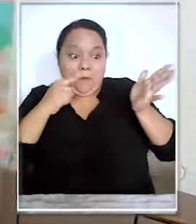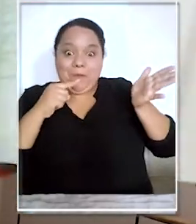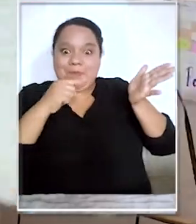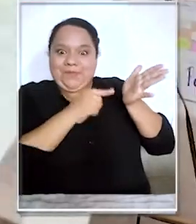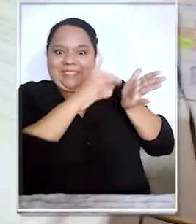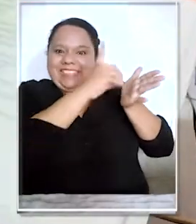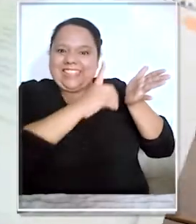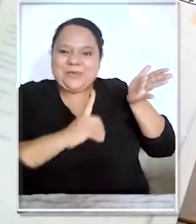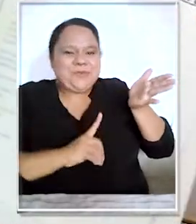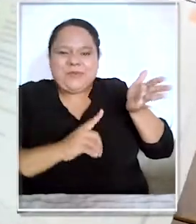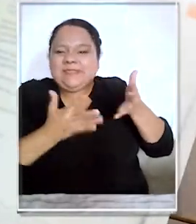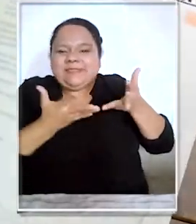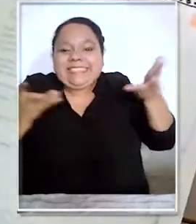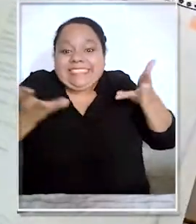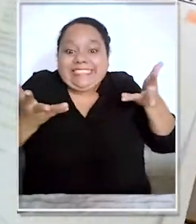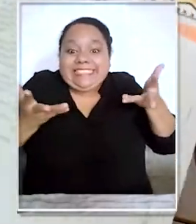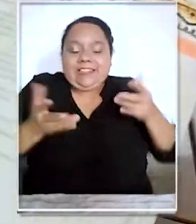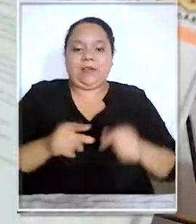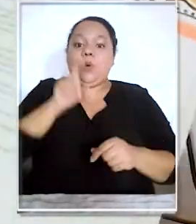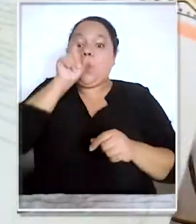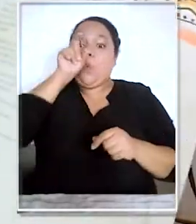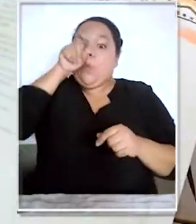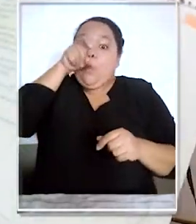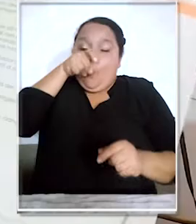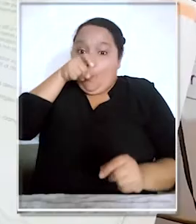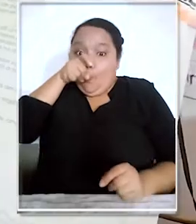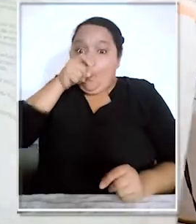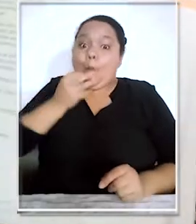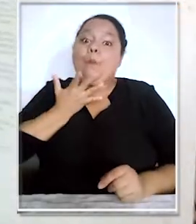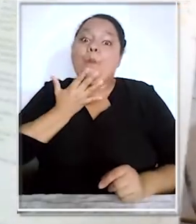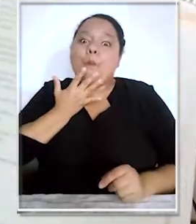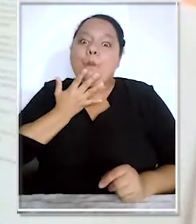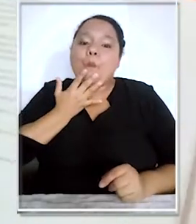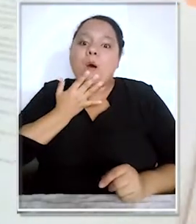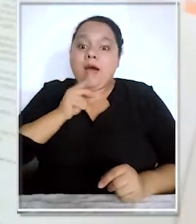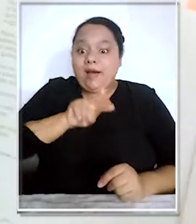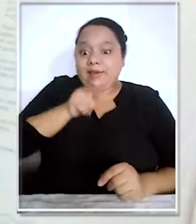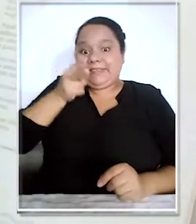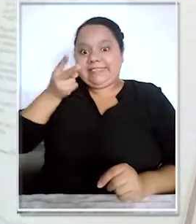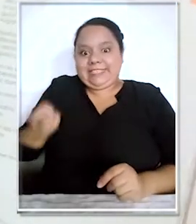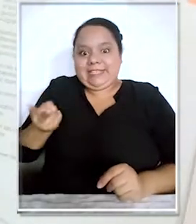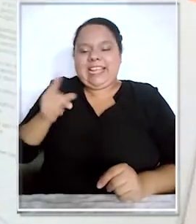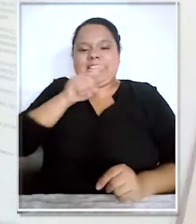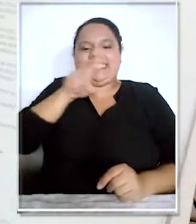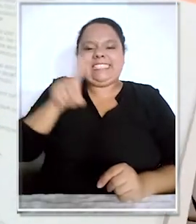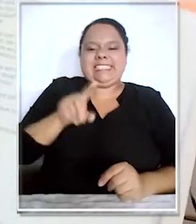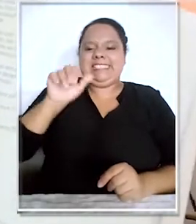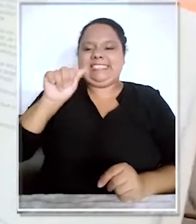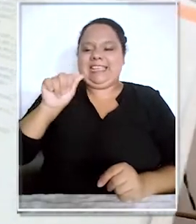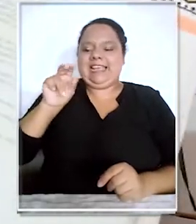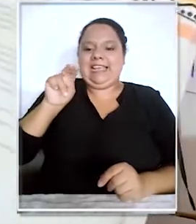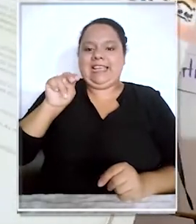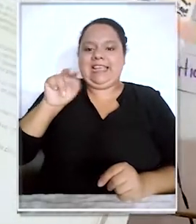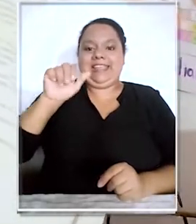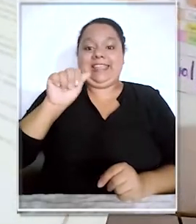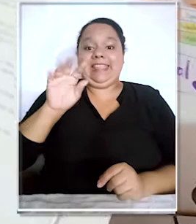dibujo. ¿Sobre qué creen que es? Es una guacamaya. Y este que está acá es un zanate. Vamos